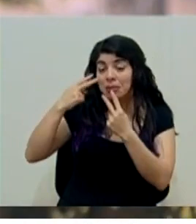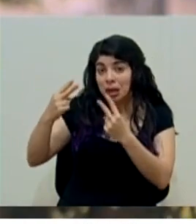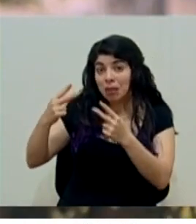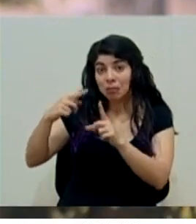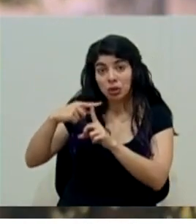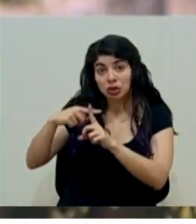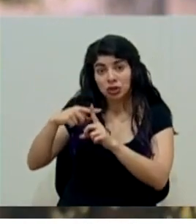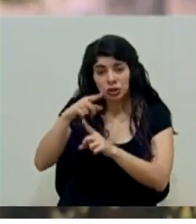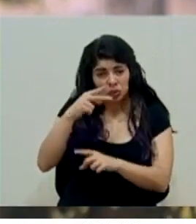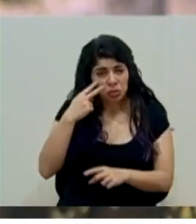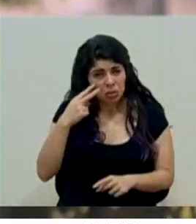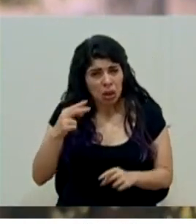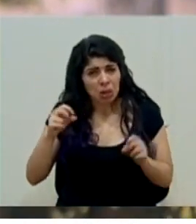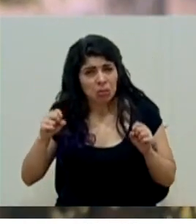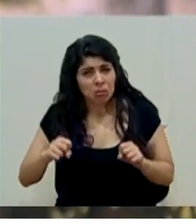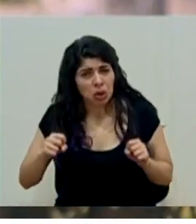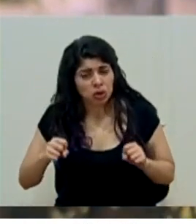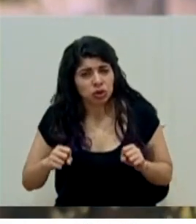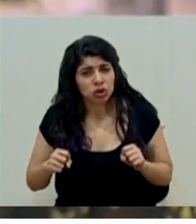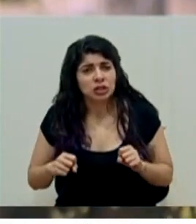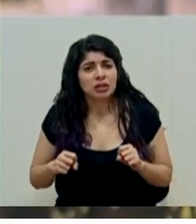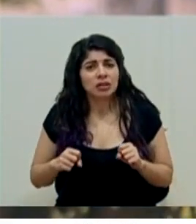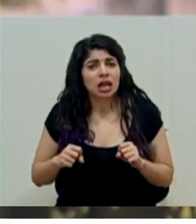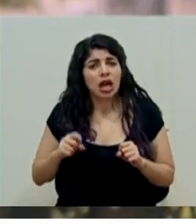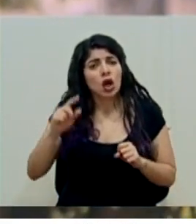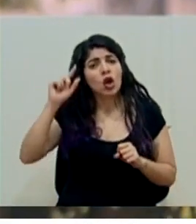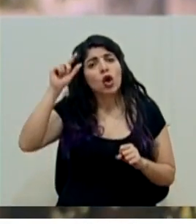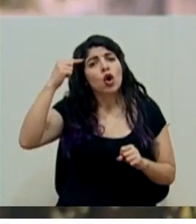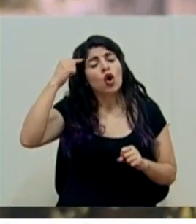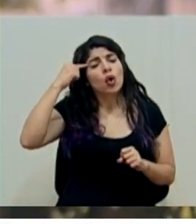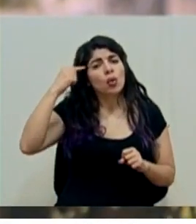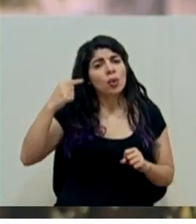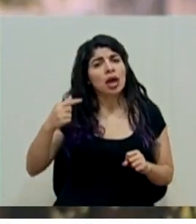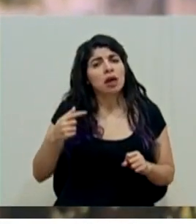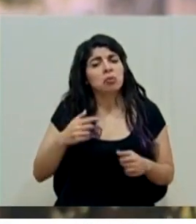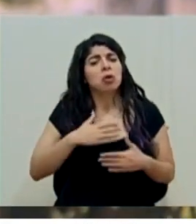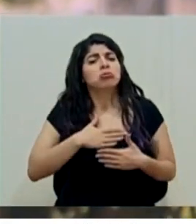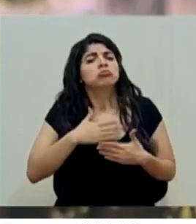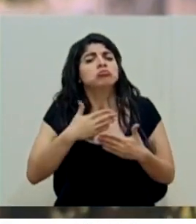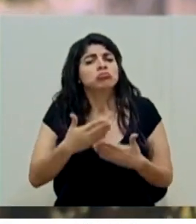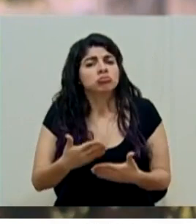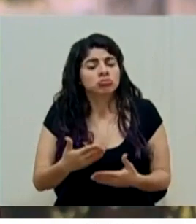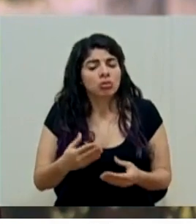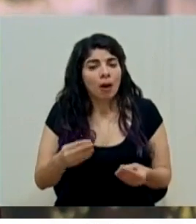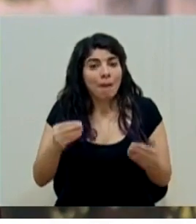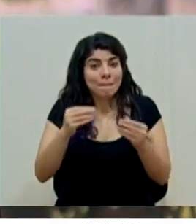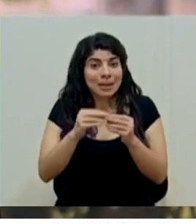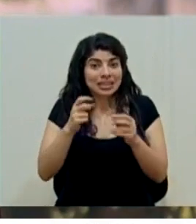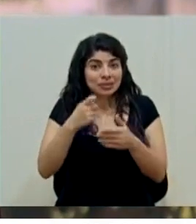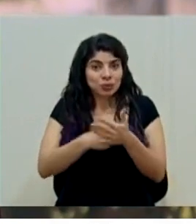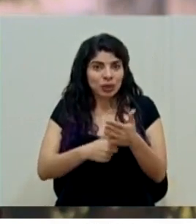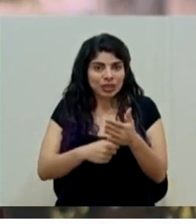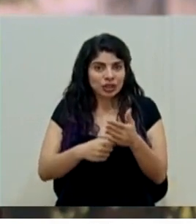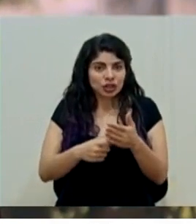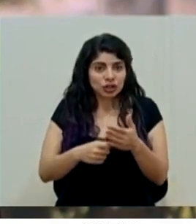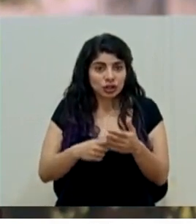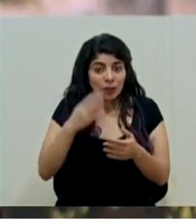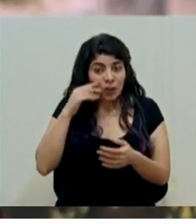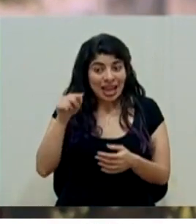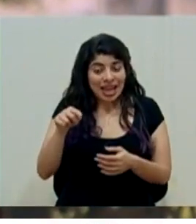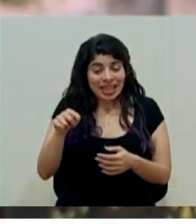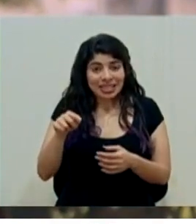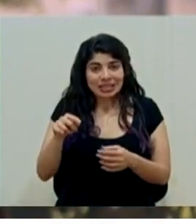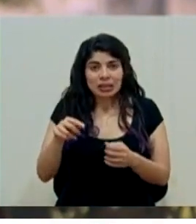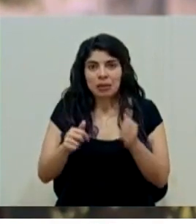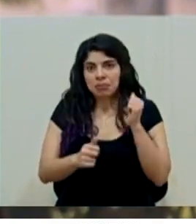¿usted cree que pueda manejarse el que el gobierno ceda lo más posible en materia de impuestos, que es lo que tiene